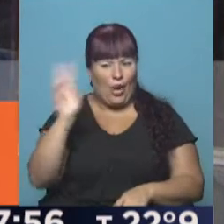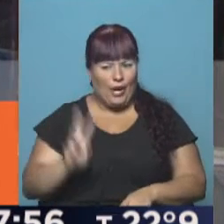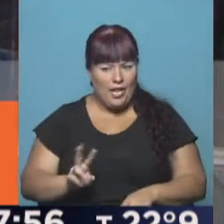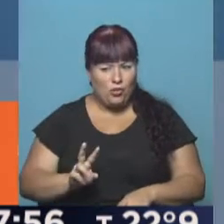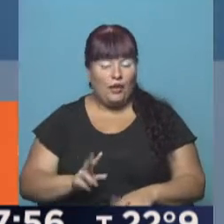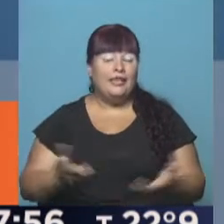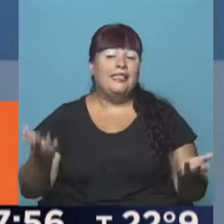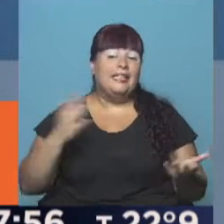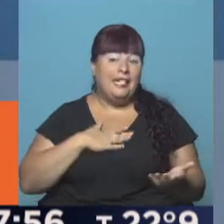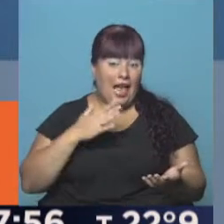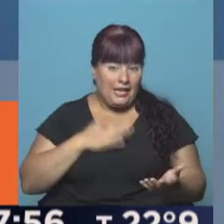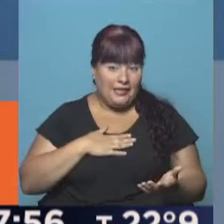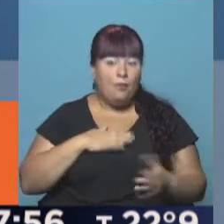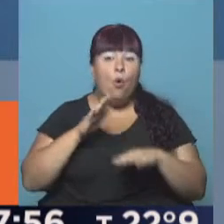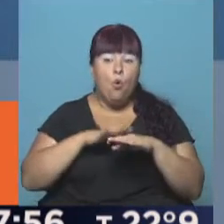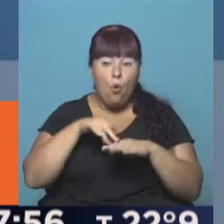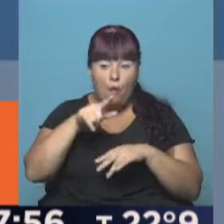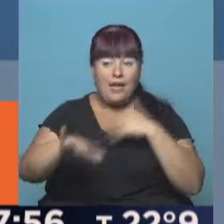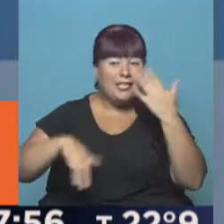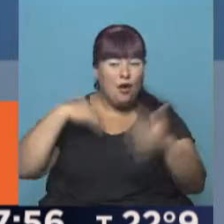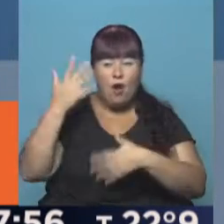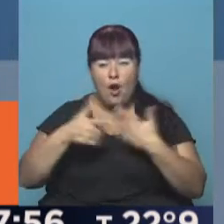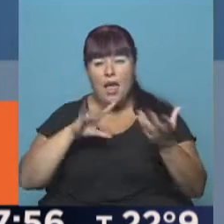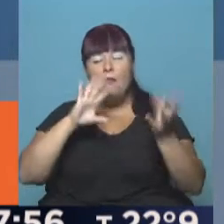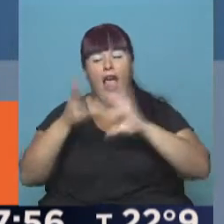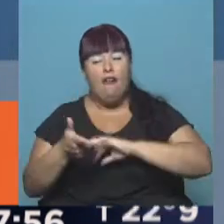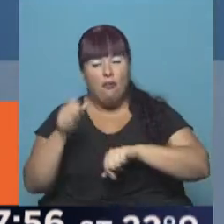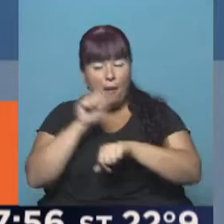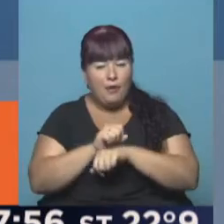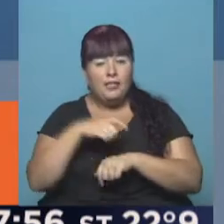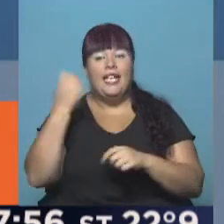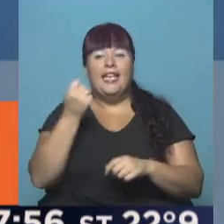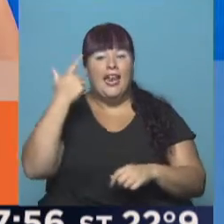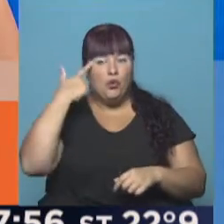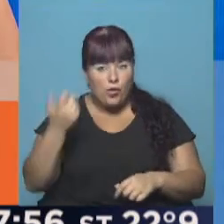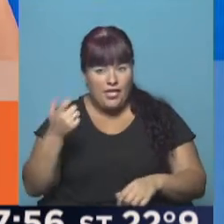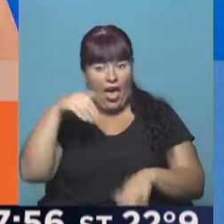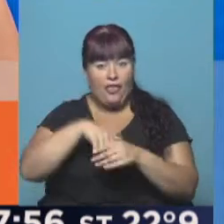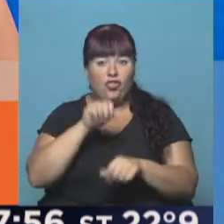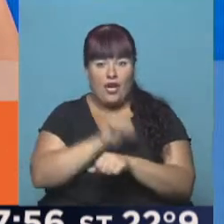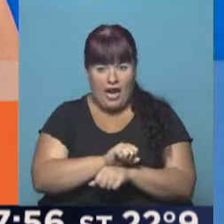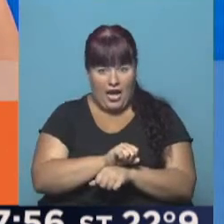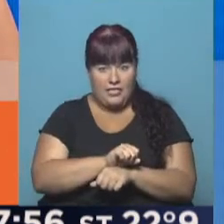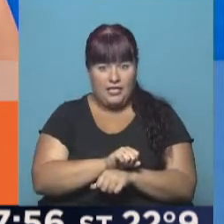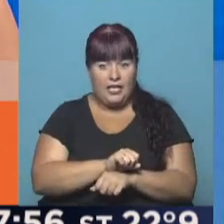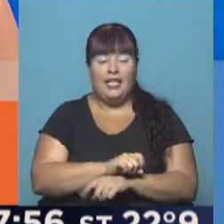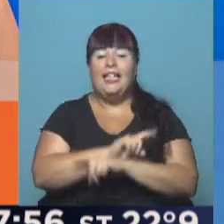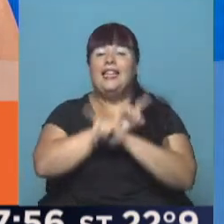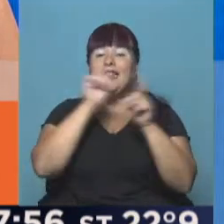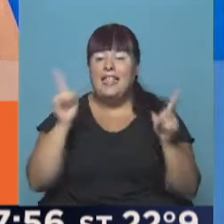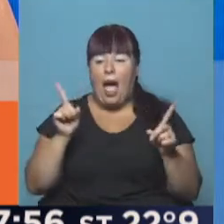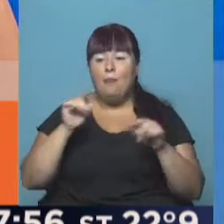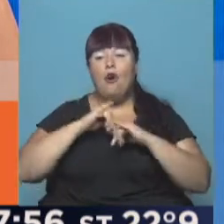y lamentablemente por ese limbo en el que estaba y las condiciones intentó suicidarse en la cárcel. Y ni siquiera